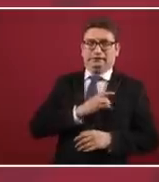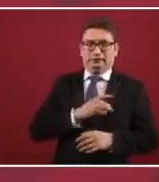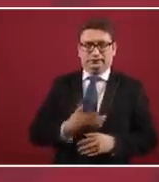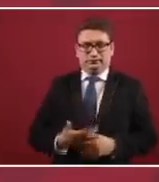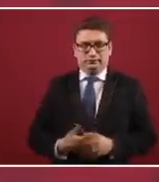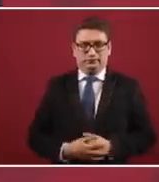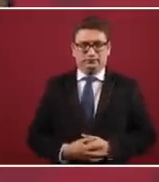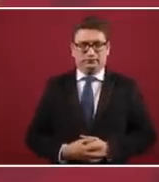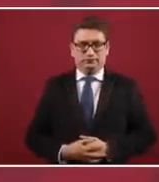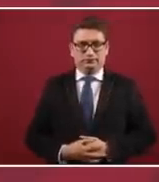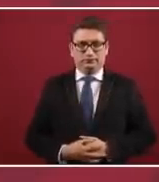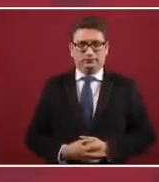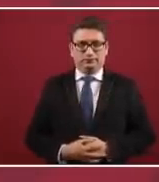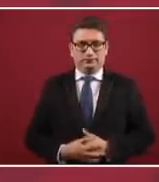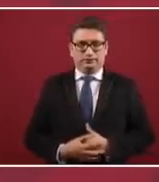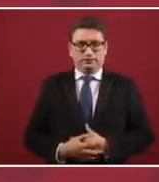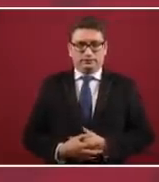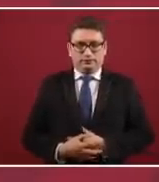Entonces,